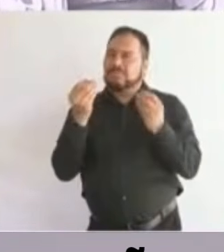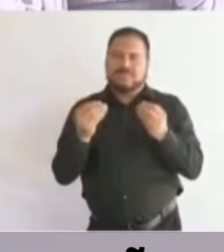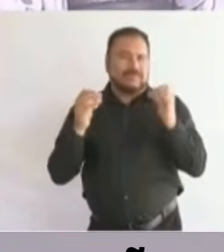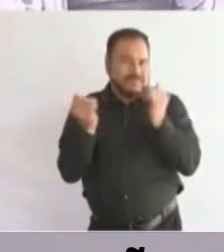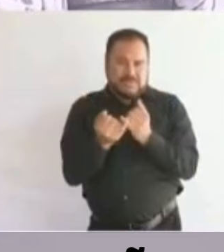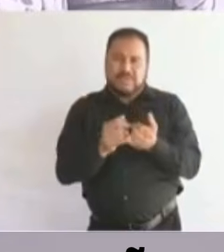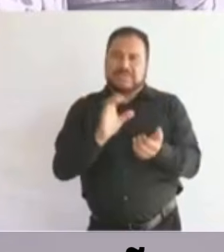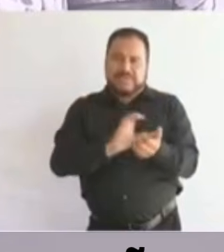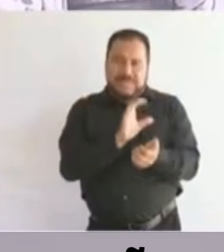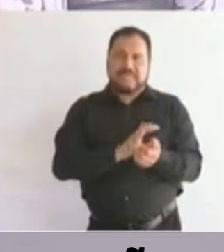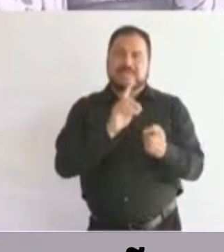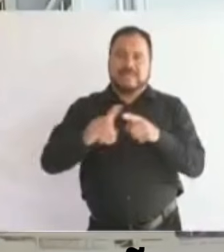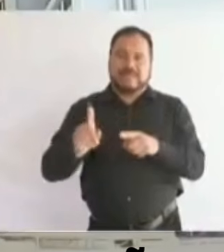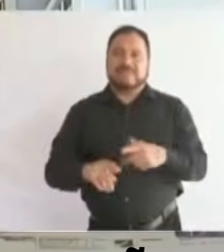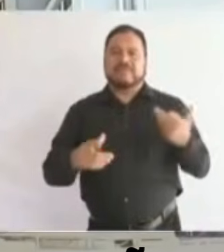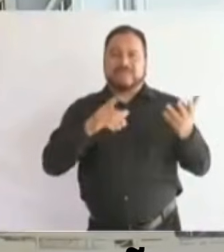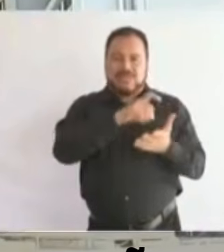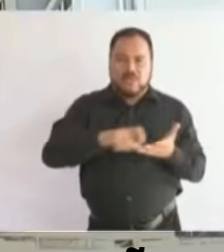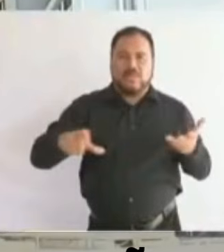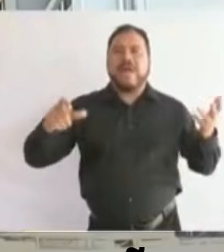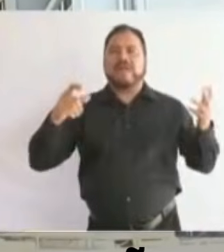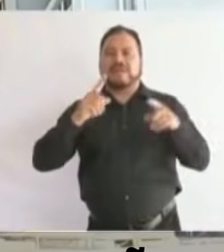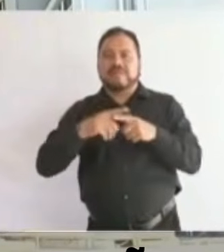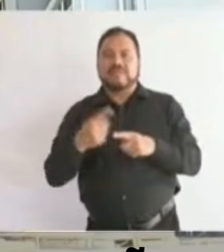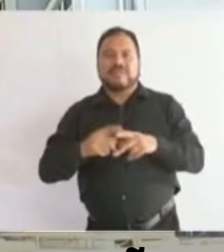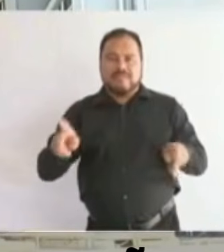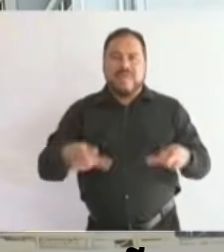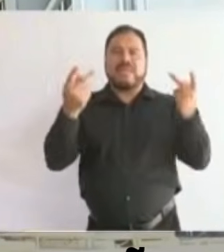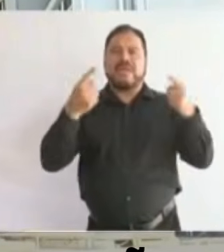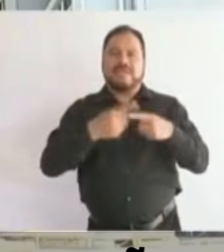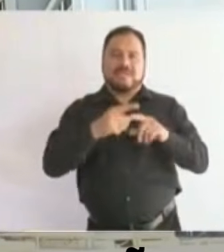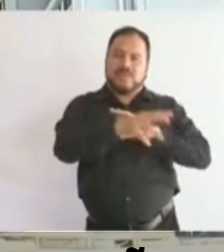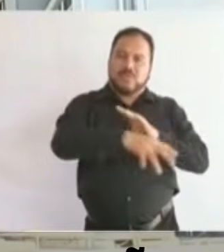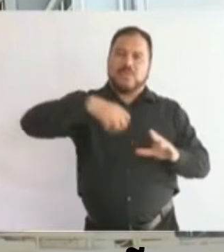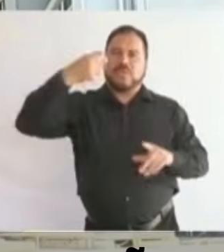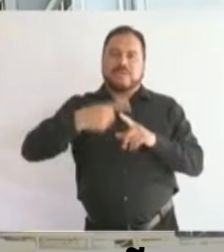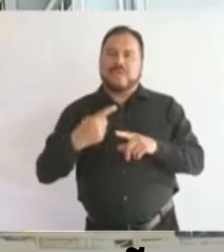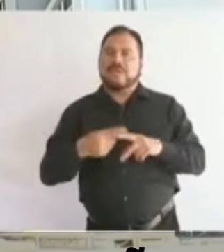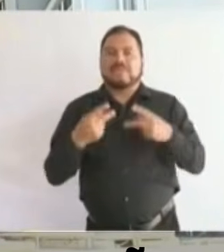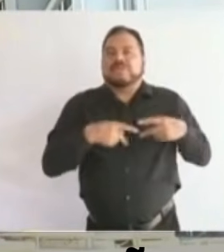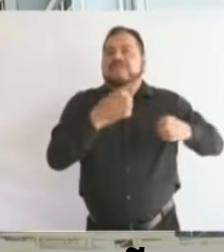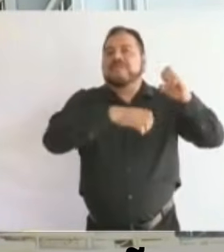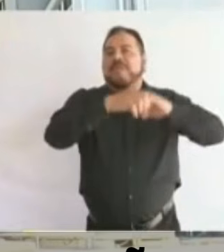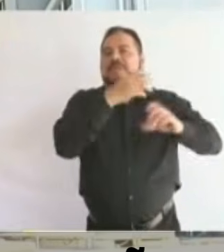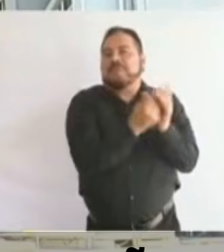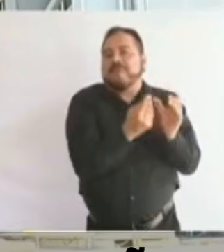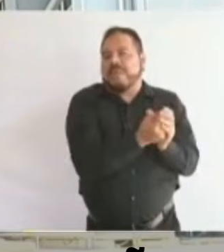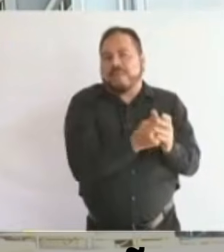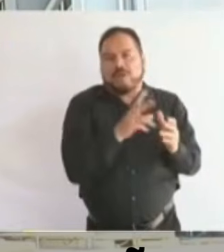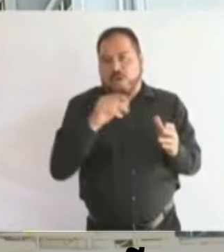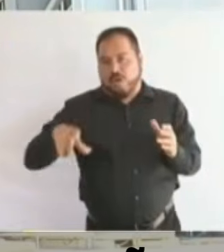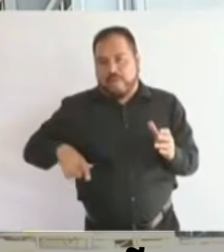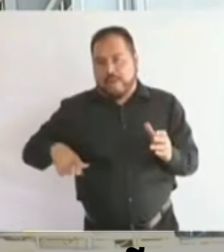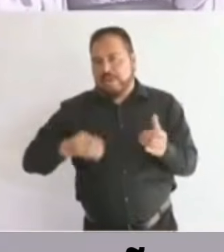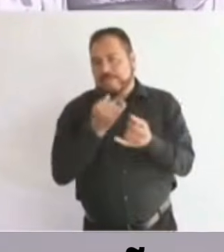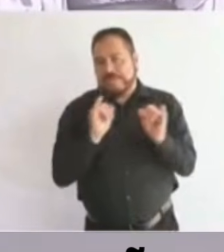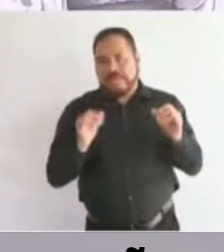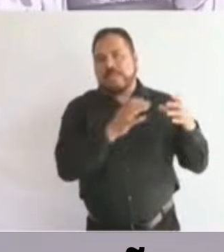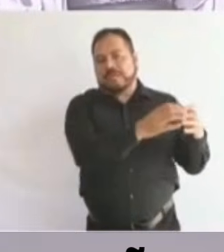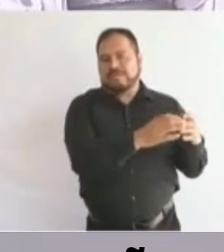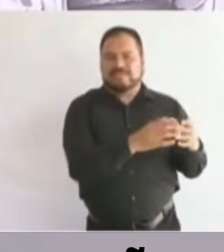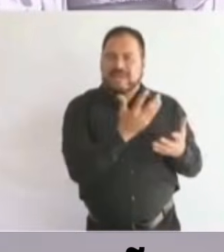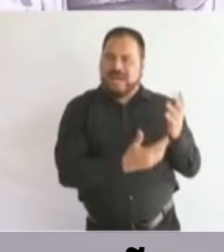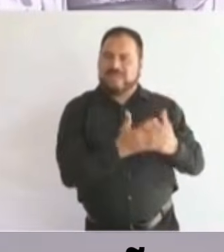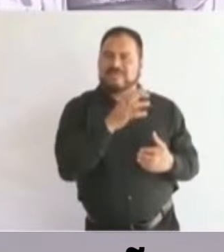generación, transmisión, distribución, para entrar a un mercado eléctrico. En realidad, en muchos lugares demostró sus fallas